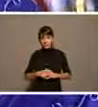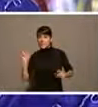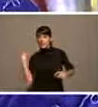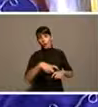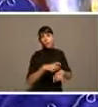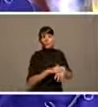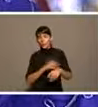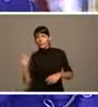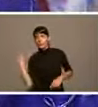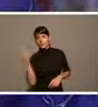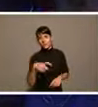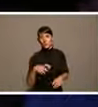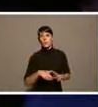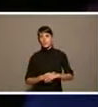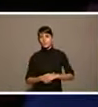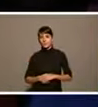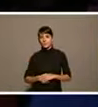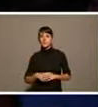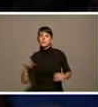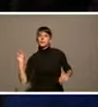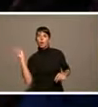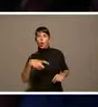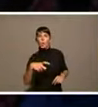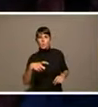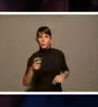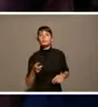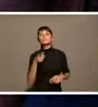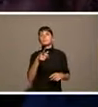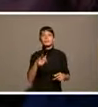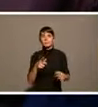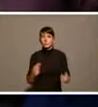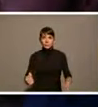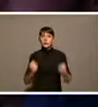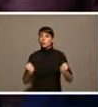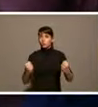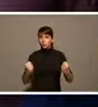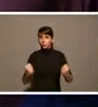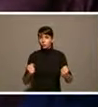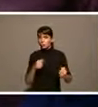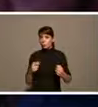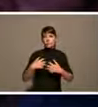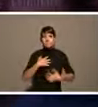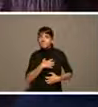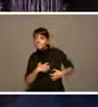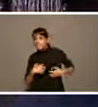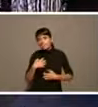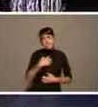¡Ay, Escorpio! Escorpio, tu tensión, tu inquietud.